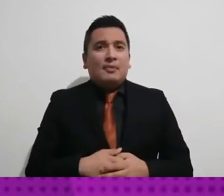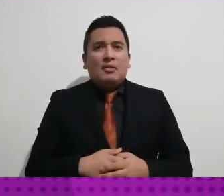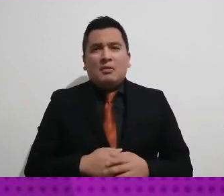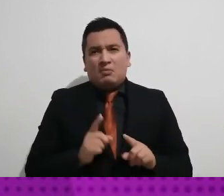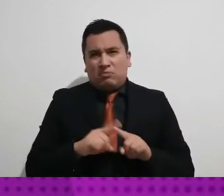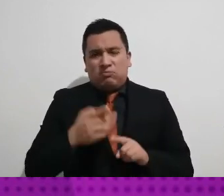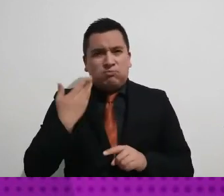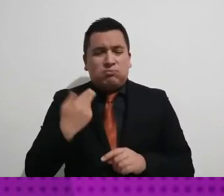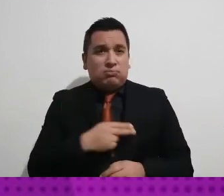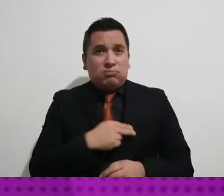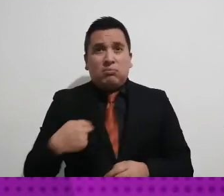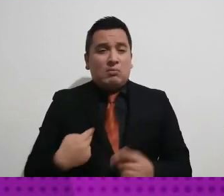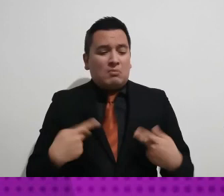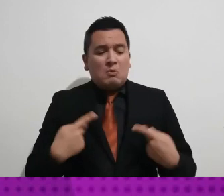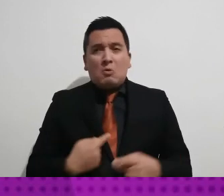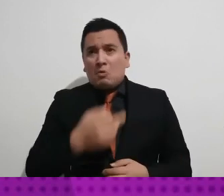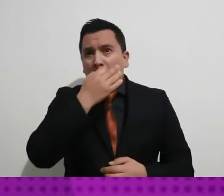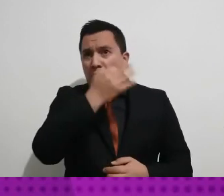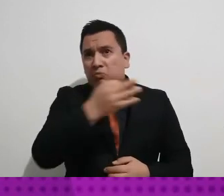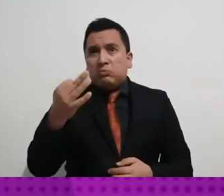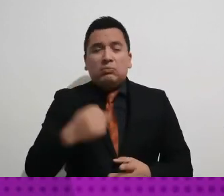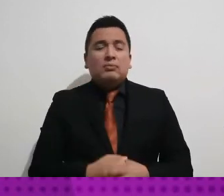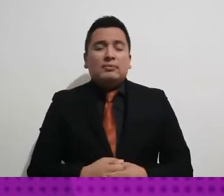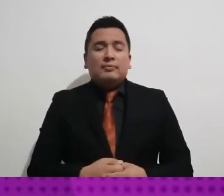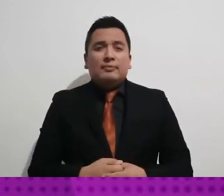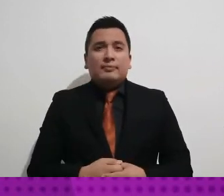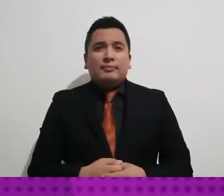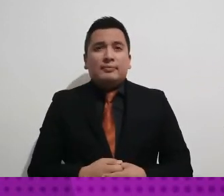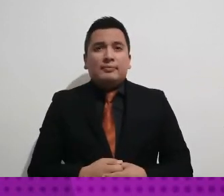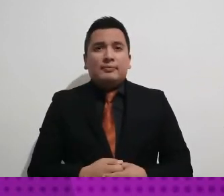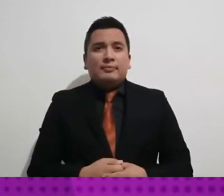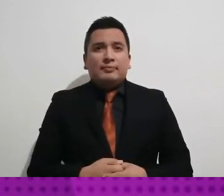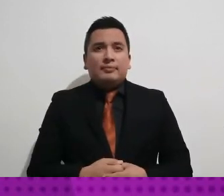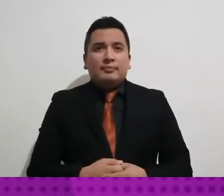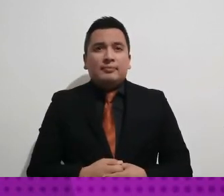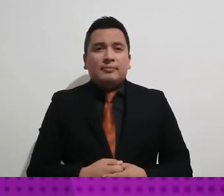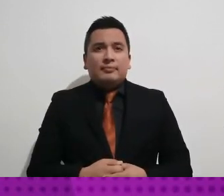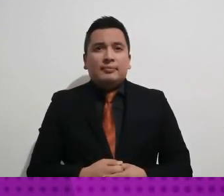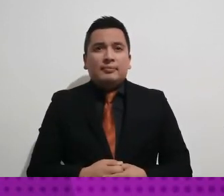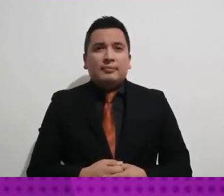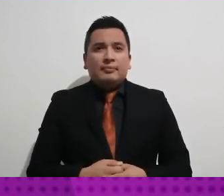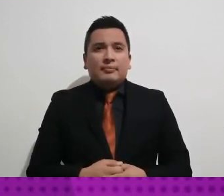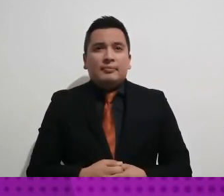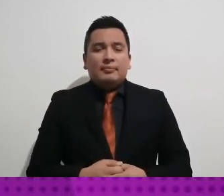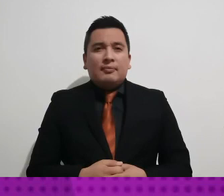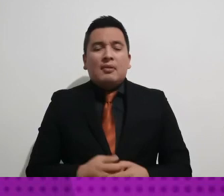medios convencionales, informamos a la ciudadanía acerca de qué era lo que se estaba